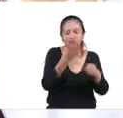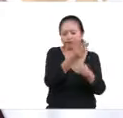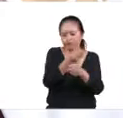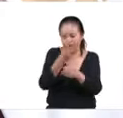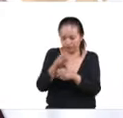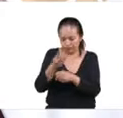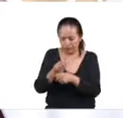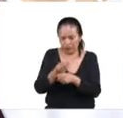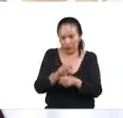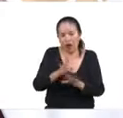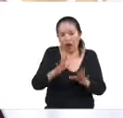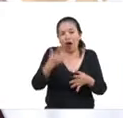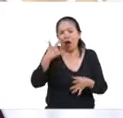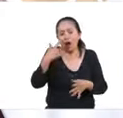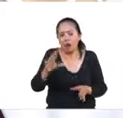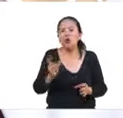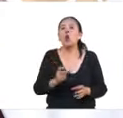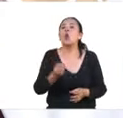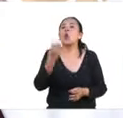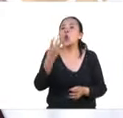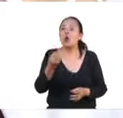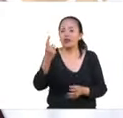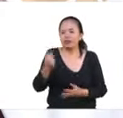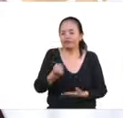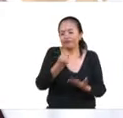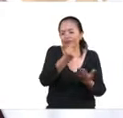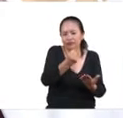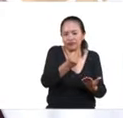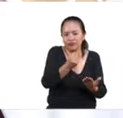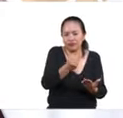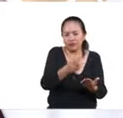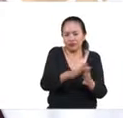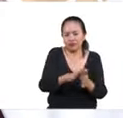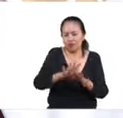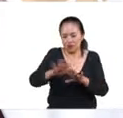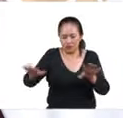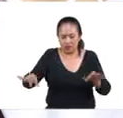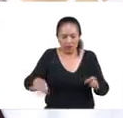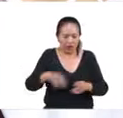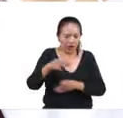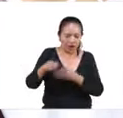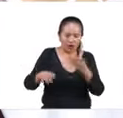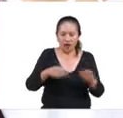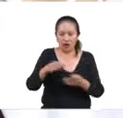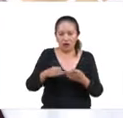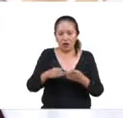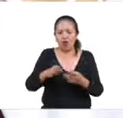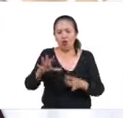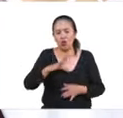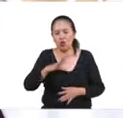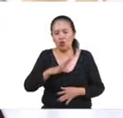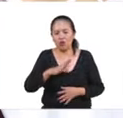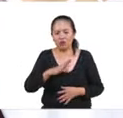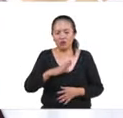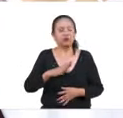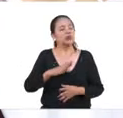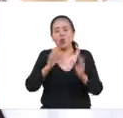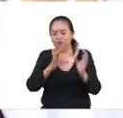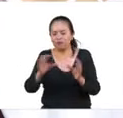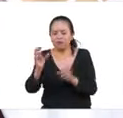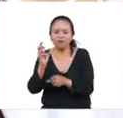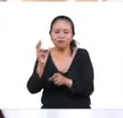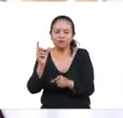cuántos recursos significaría eso y por lo menos que quede la red contra incendio. Estamos viendo qué significaría eso. Pero por lo pronto